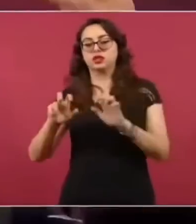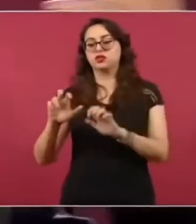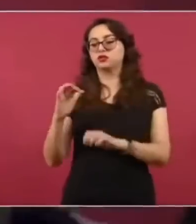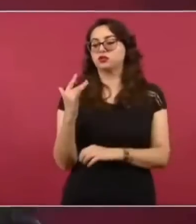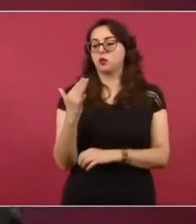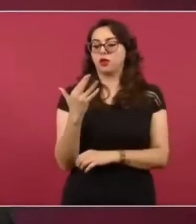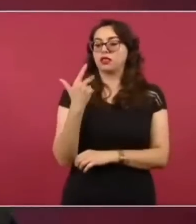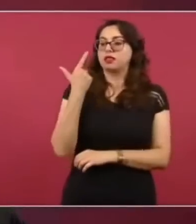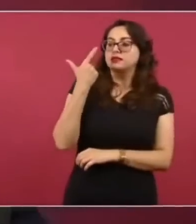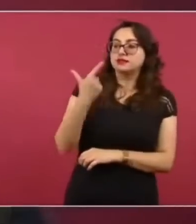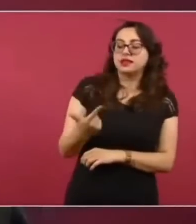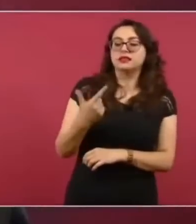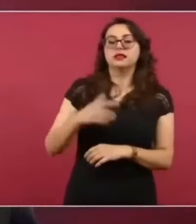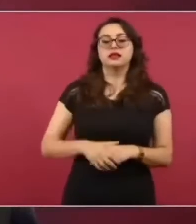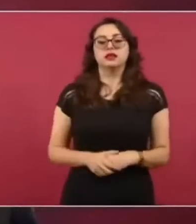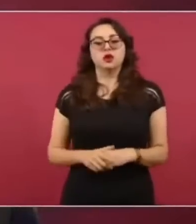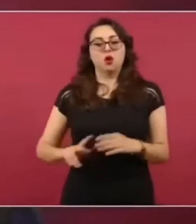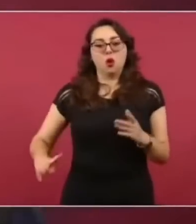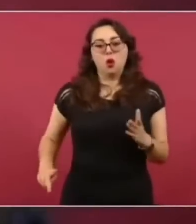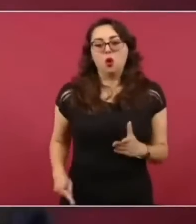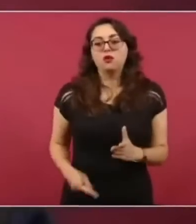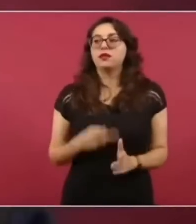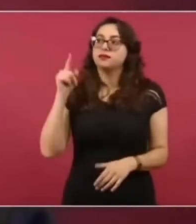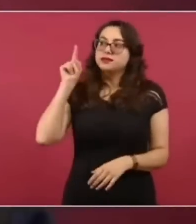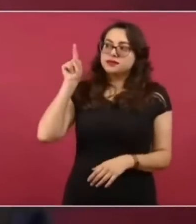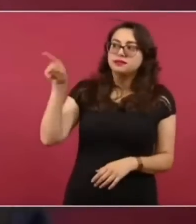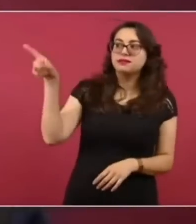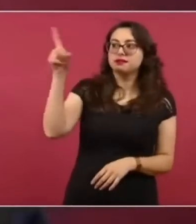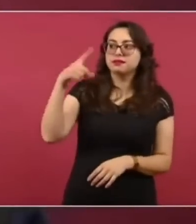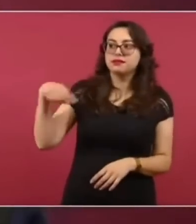¿Por qué no los elige el pueblo?